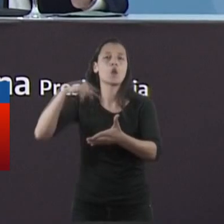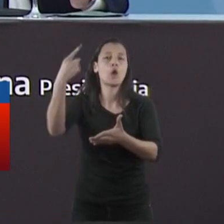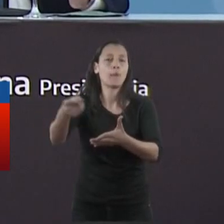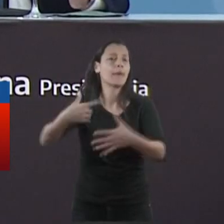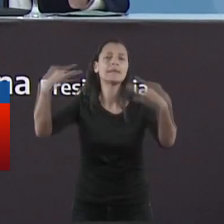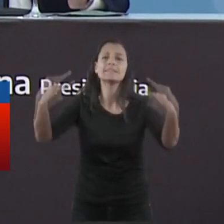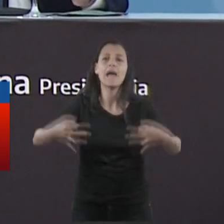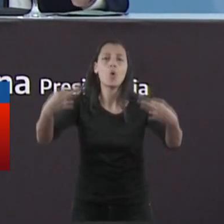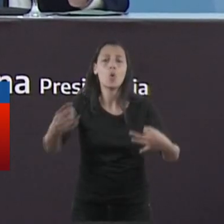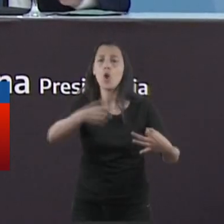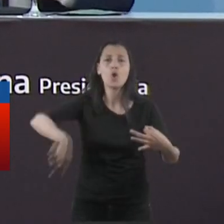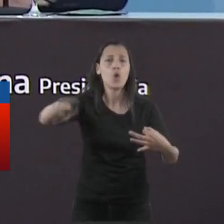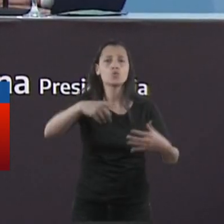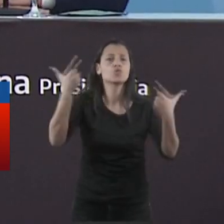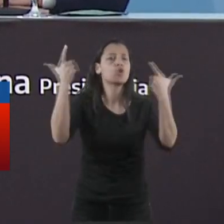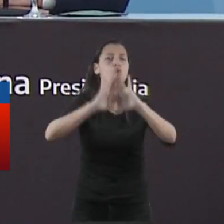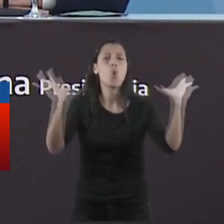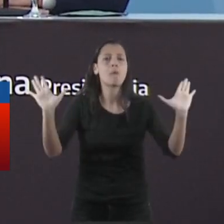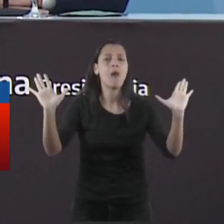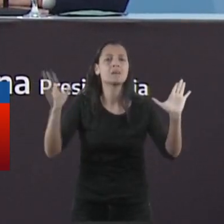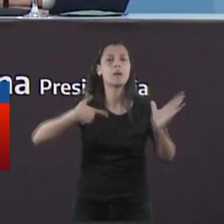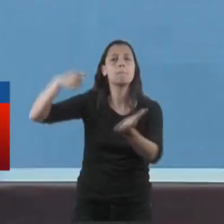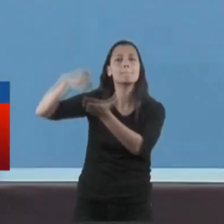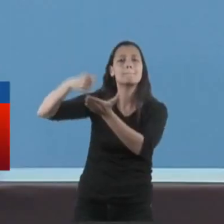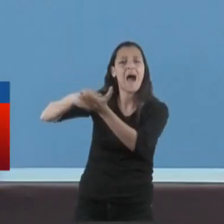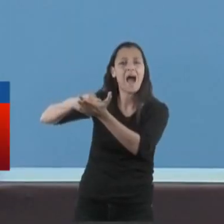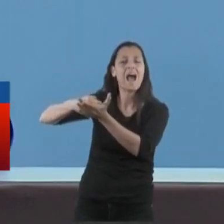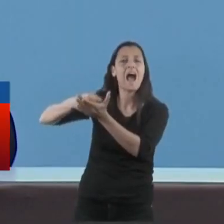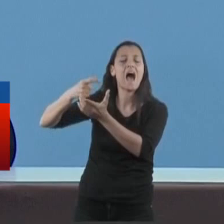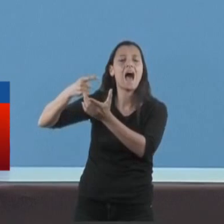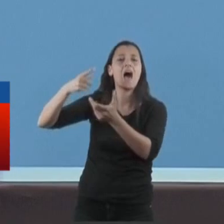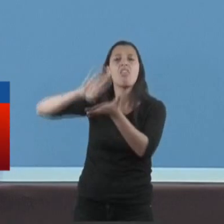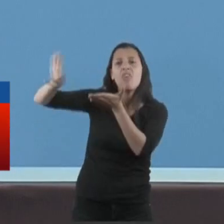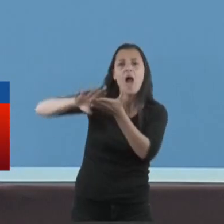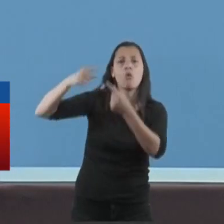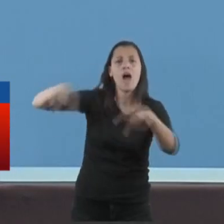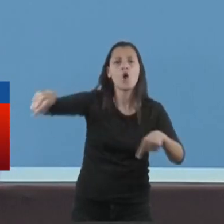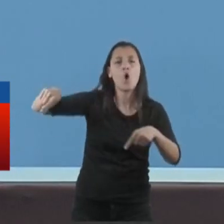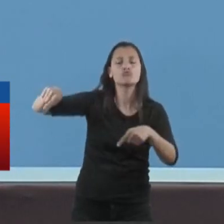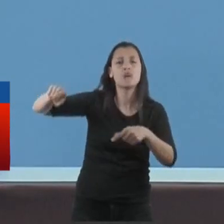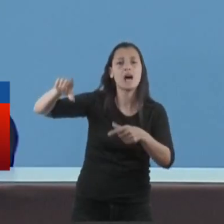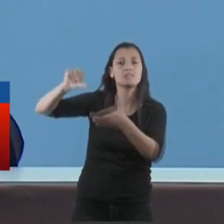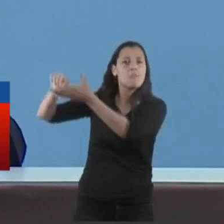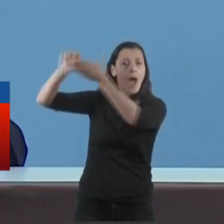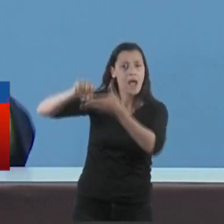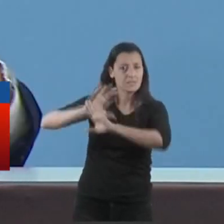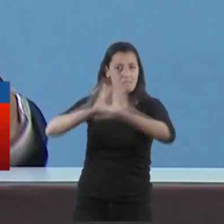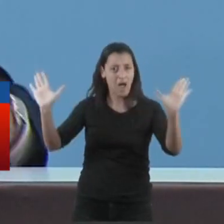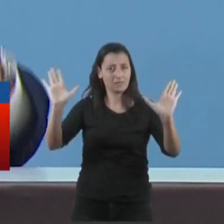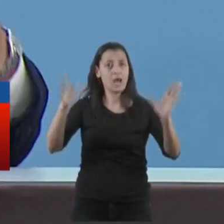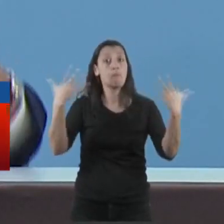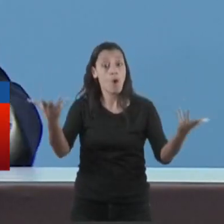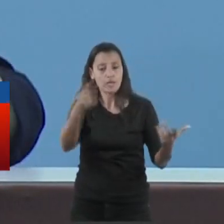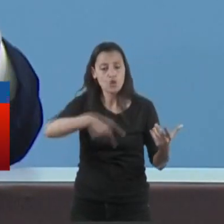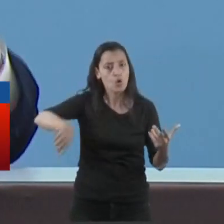no tenemos que cumplir compromisos externos. Pero la realidad es que eso exige seguir adelante